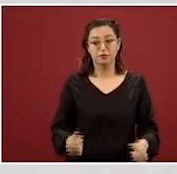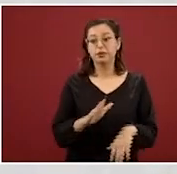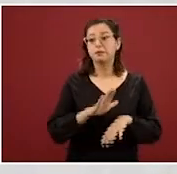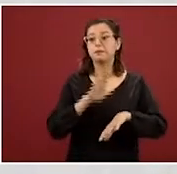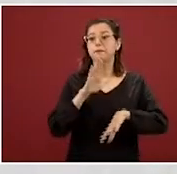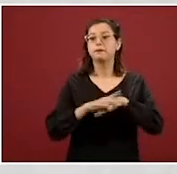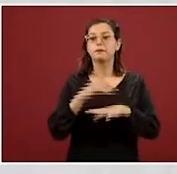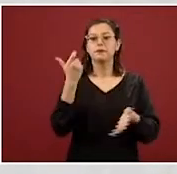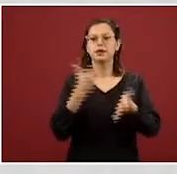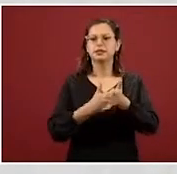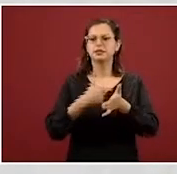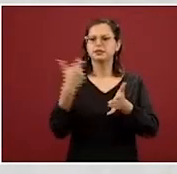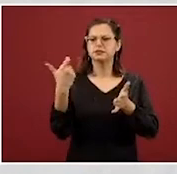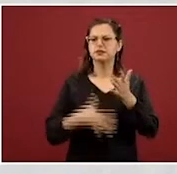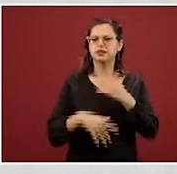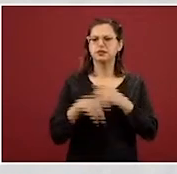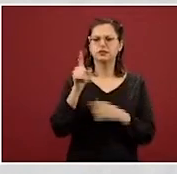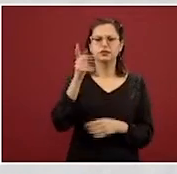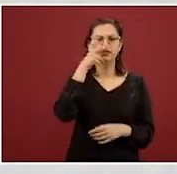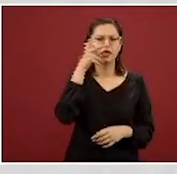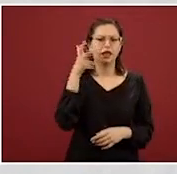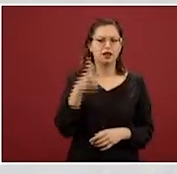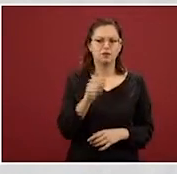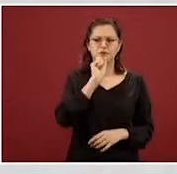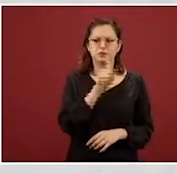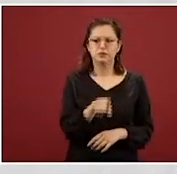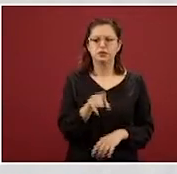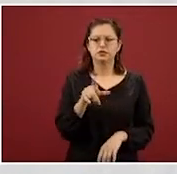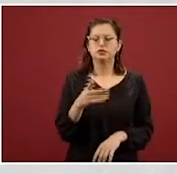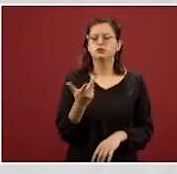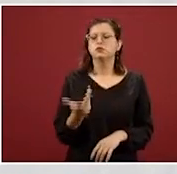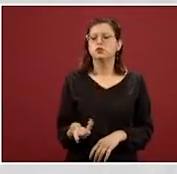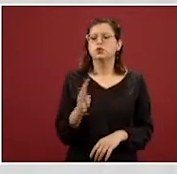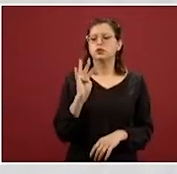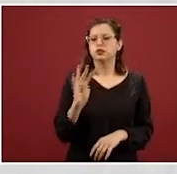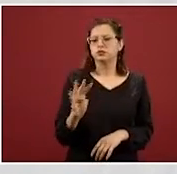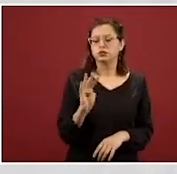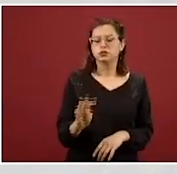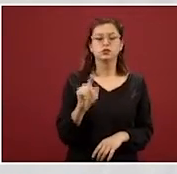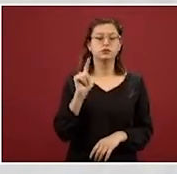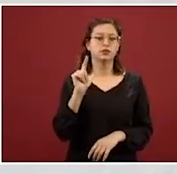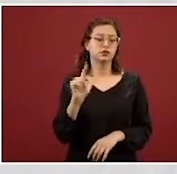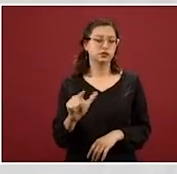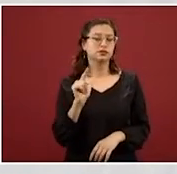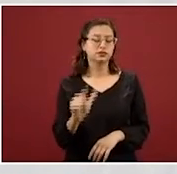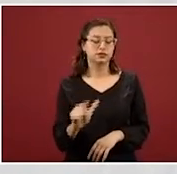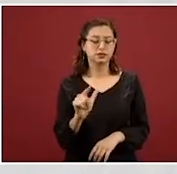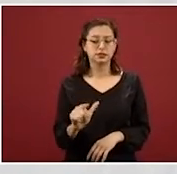Singilucan, Hidalgo, también esta misma empresa, tiene el precio más bajo para diésel,